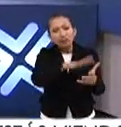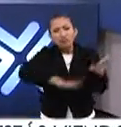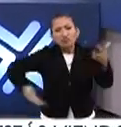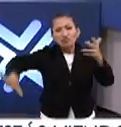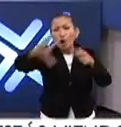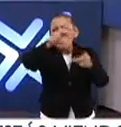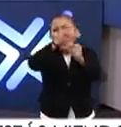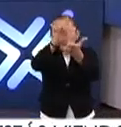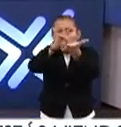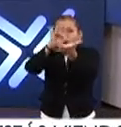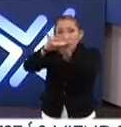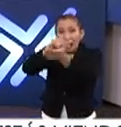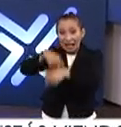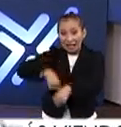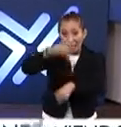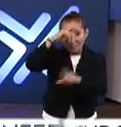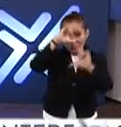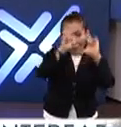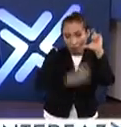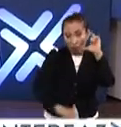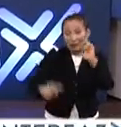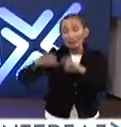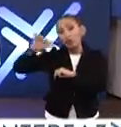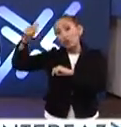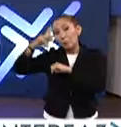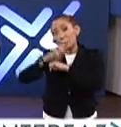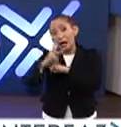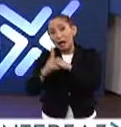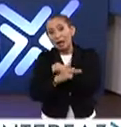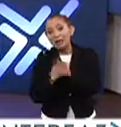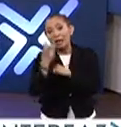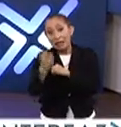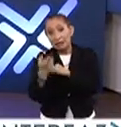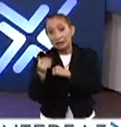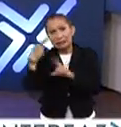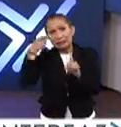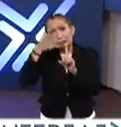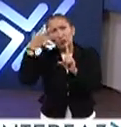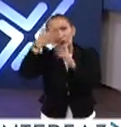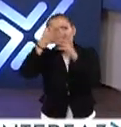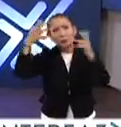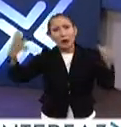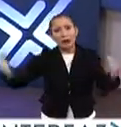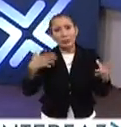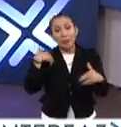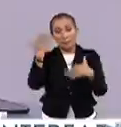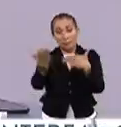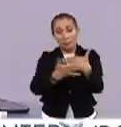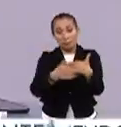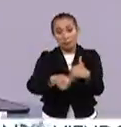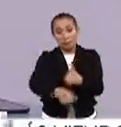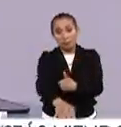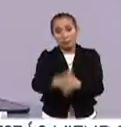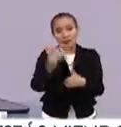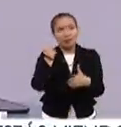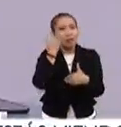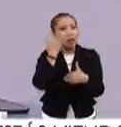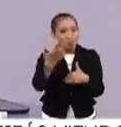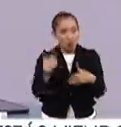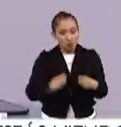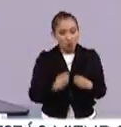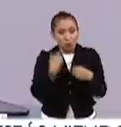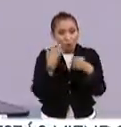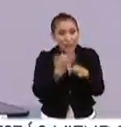cobertura amplia tanto en el país como en el extranjero. Y eso es un gran reto, sobre todo de cara a pues, la era que